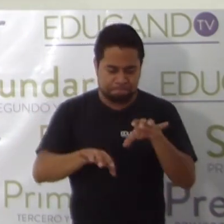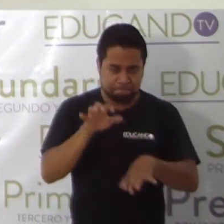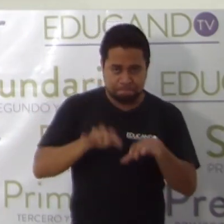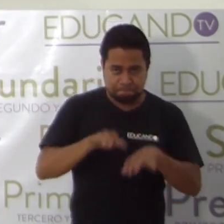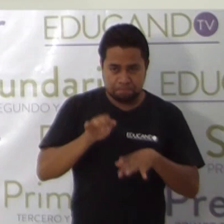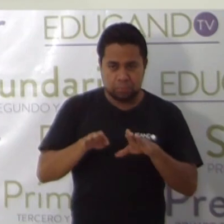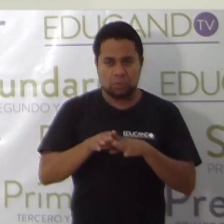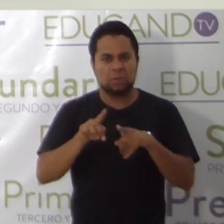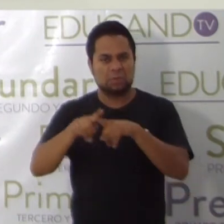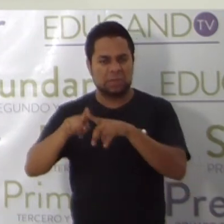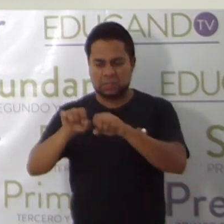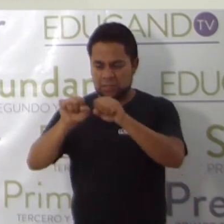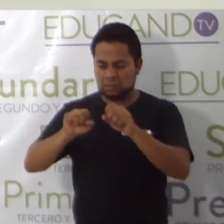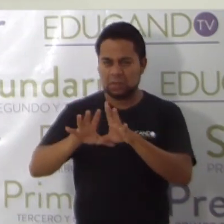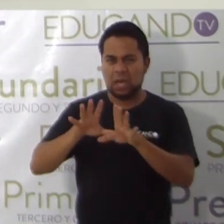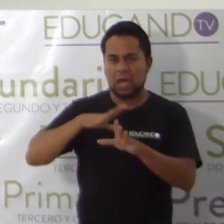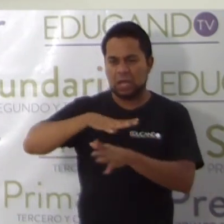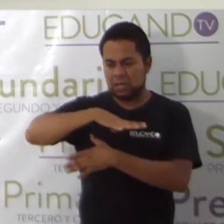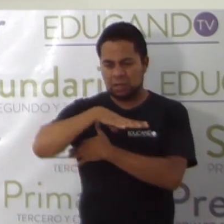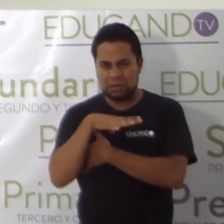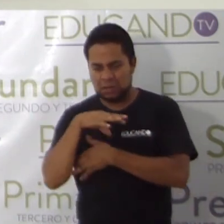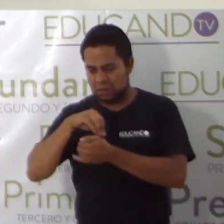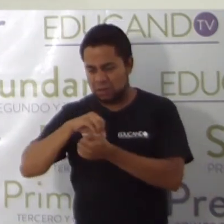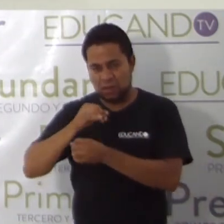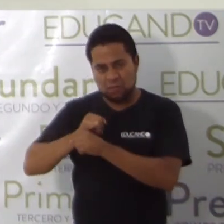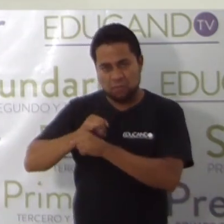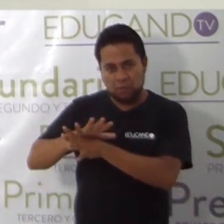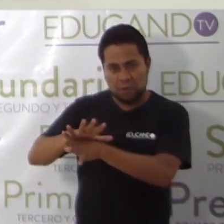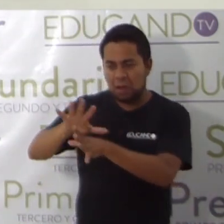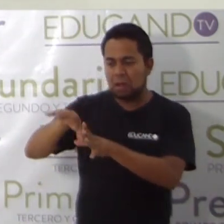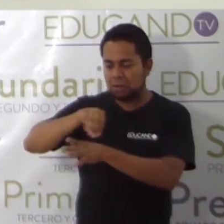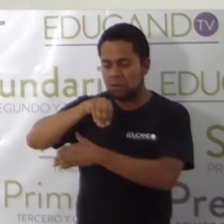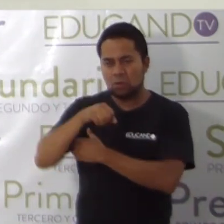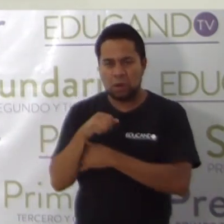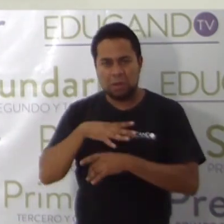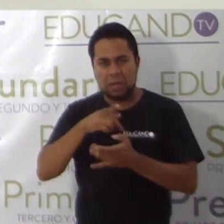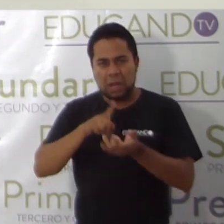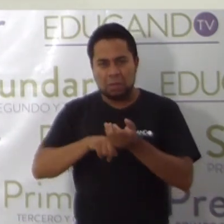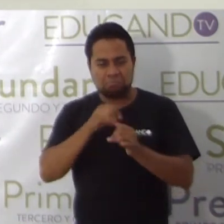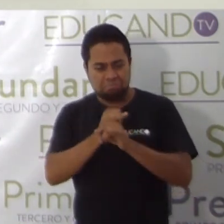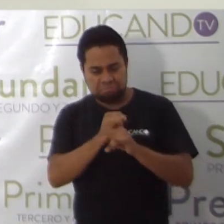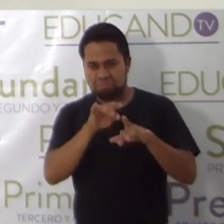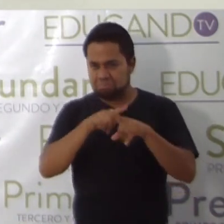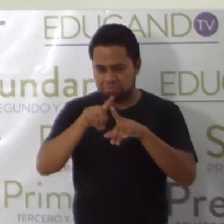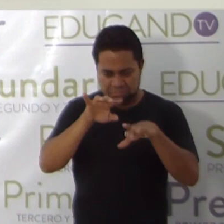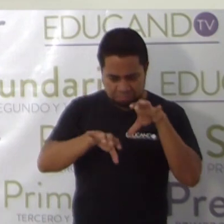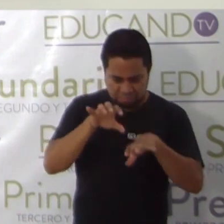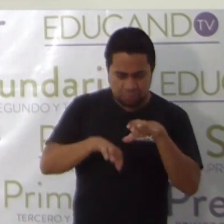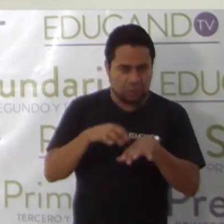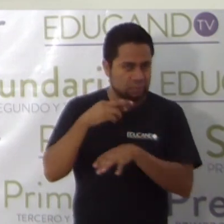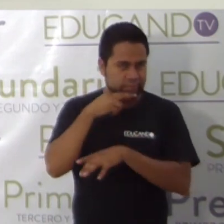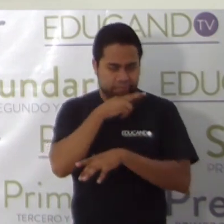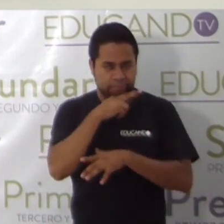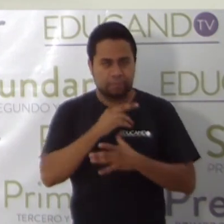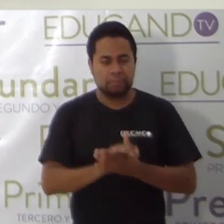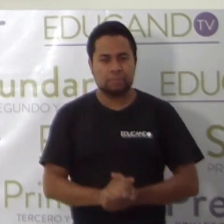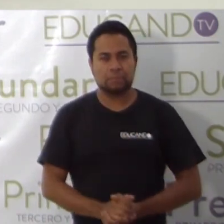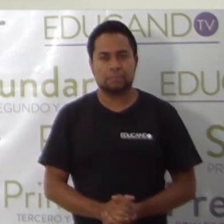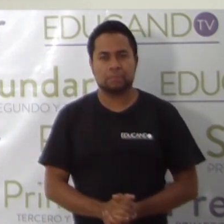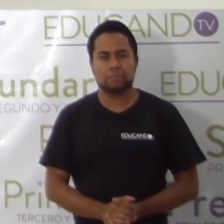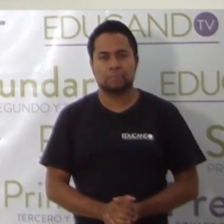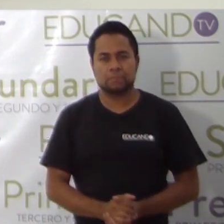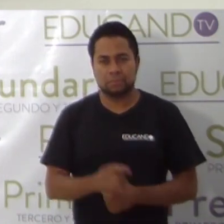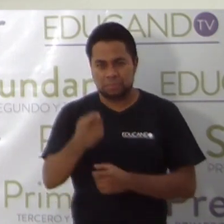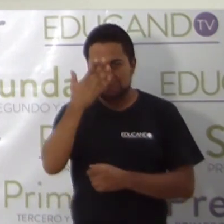los sistemas que guardan información ya son así, ¿no? Sistemas digitales. Ahora, vamos a... ustedes conocen